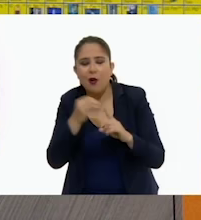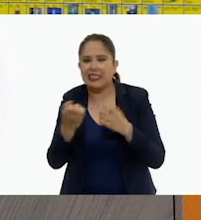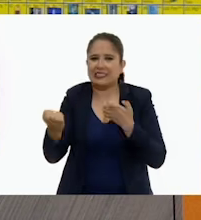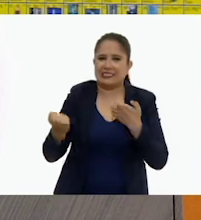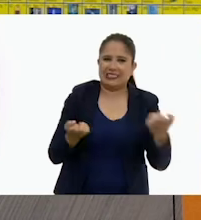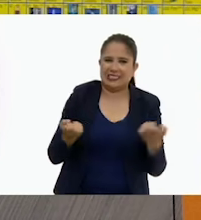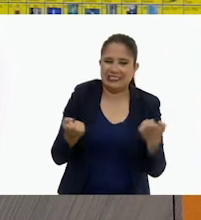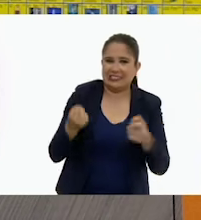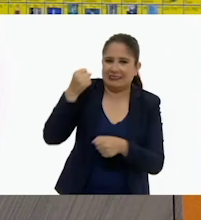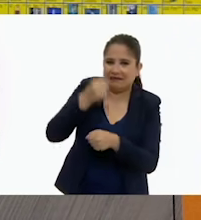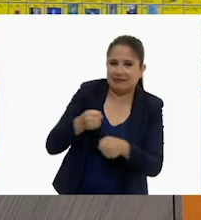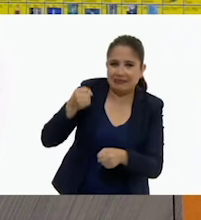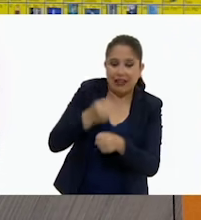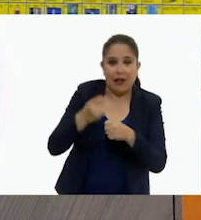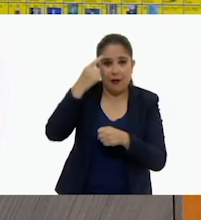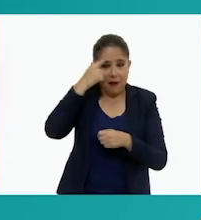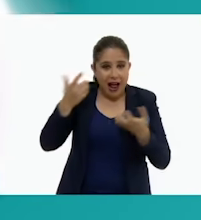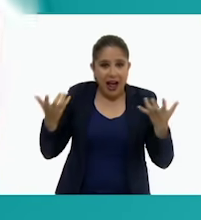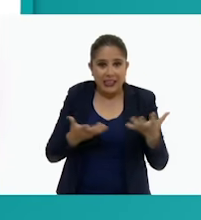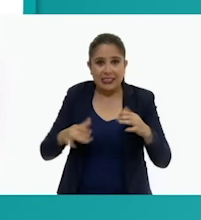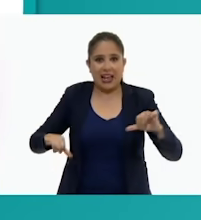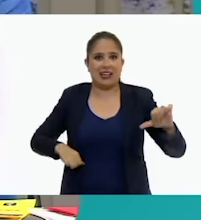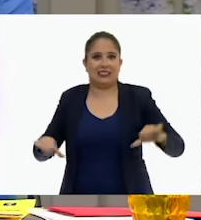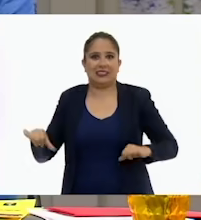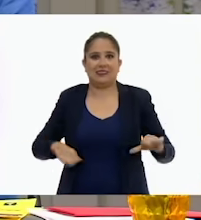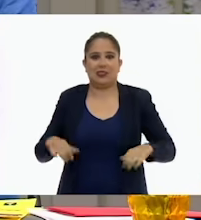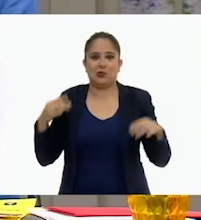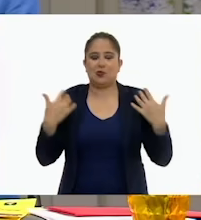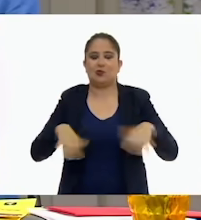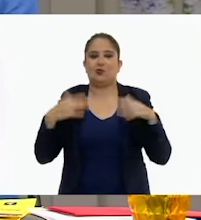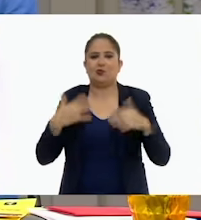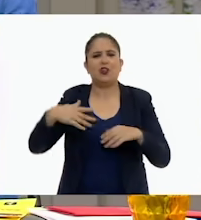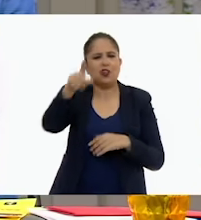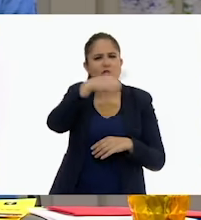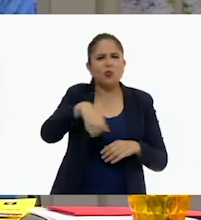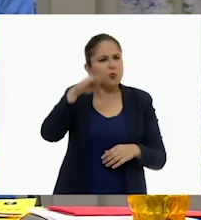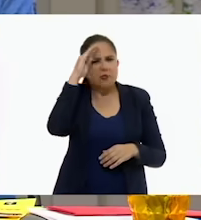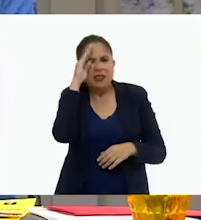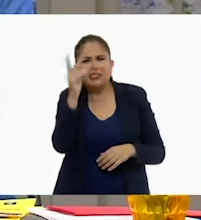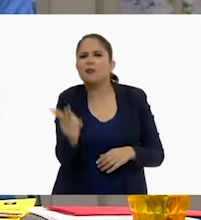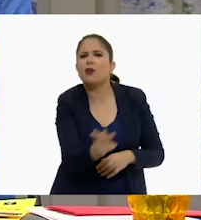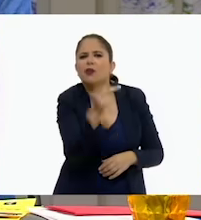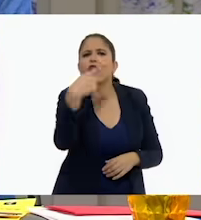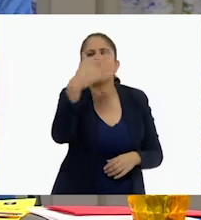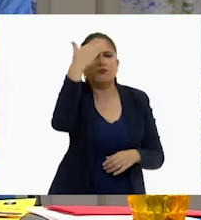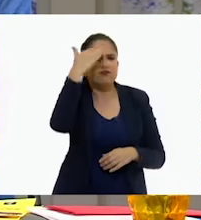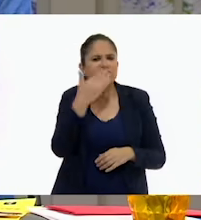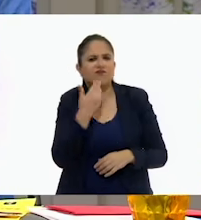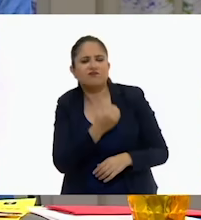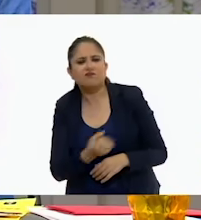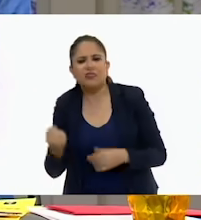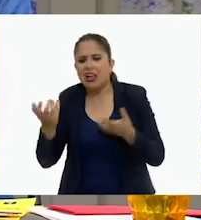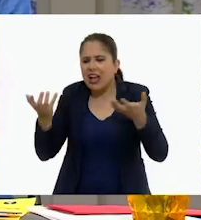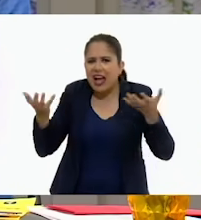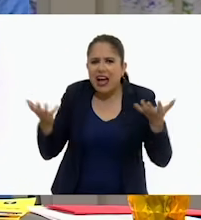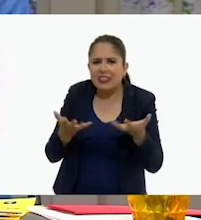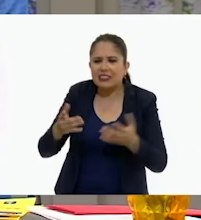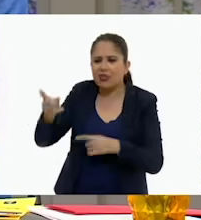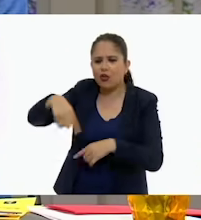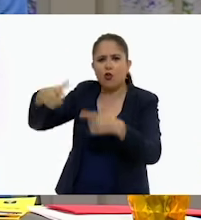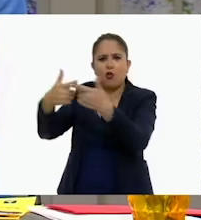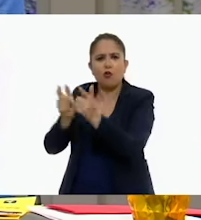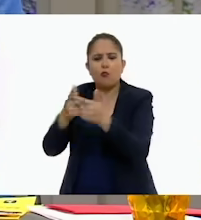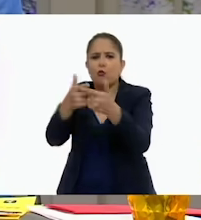practicar y realizar estas actividades. ¿Cuáles piensas que son las habilidades que tuvieron que poner en práctica los